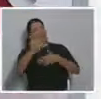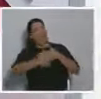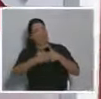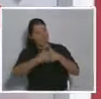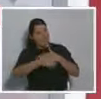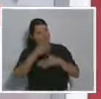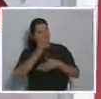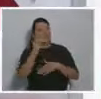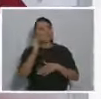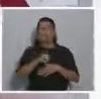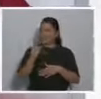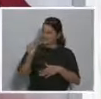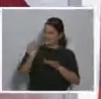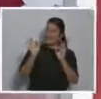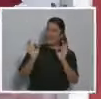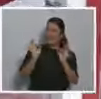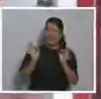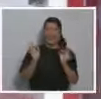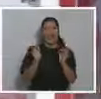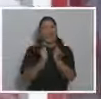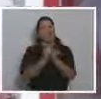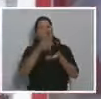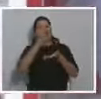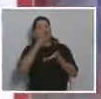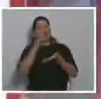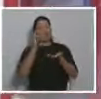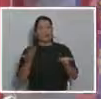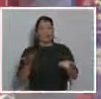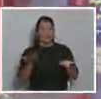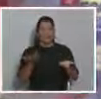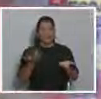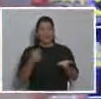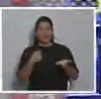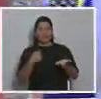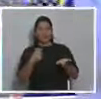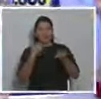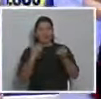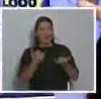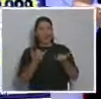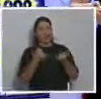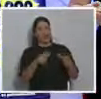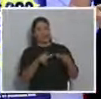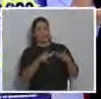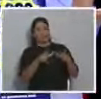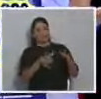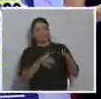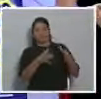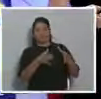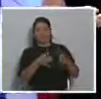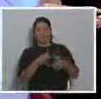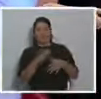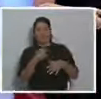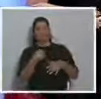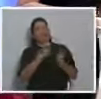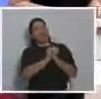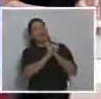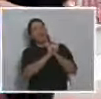fue bien. Nos ganamos el tostel con el cafecito. Voy a agarrar la tablet de aquí. Pero santo que para irme es la